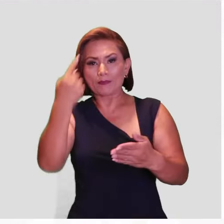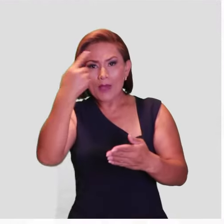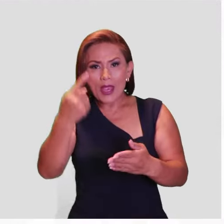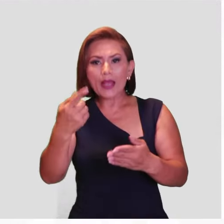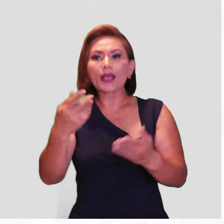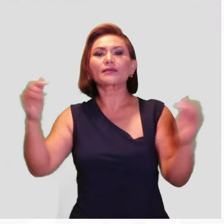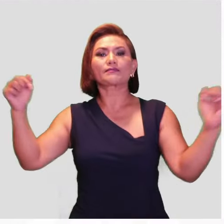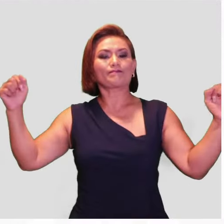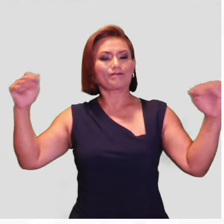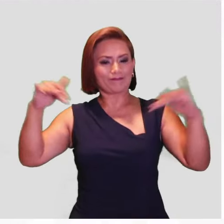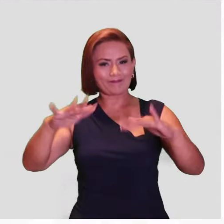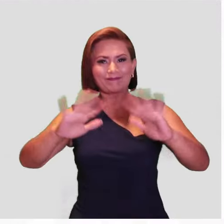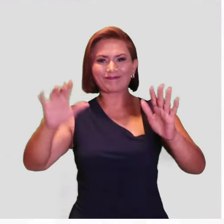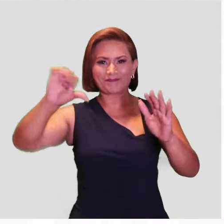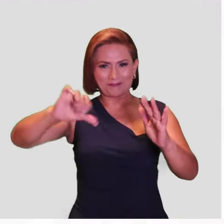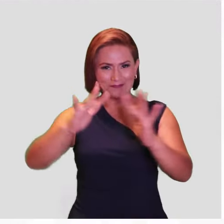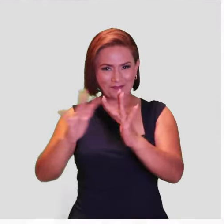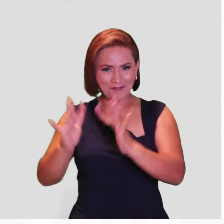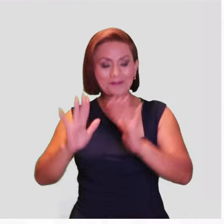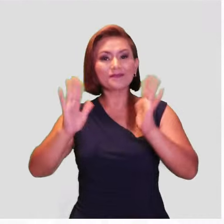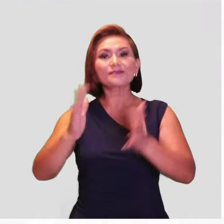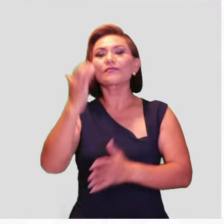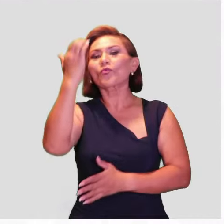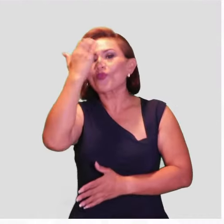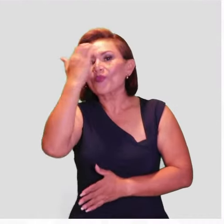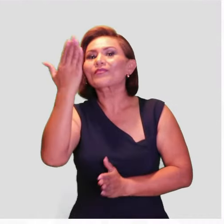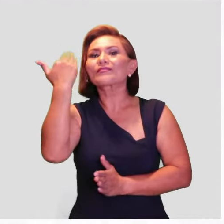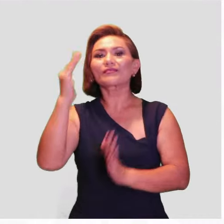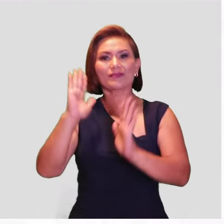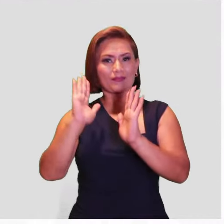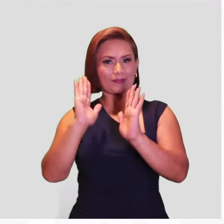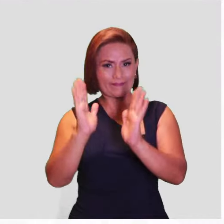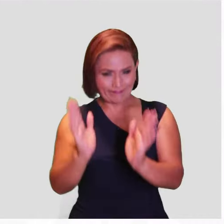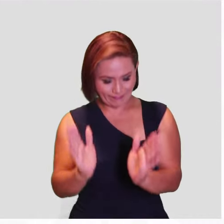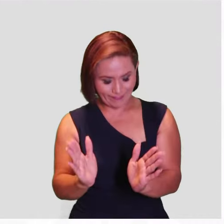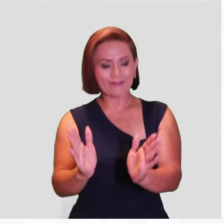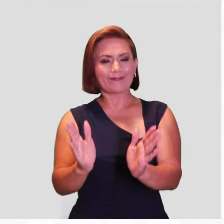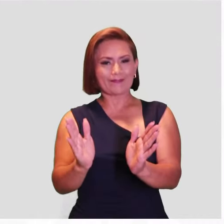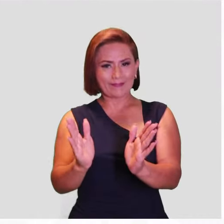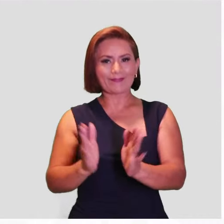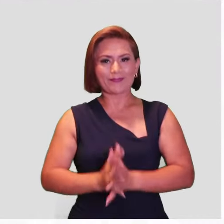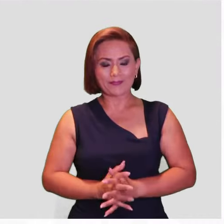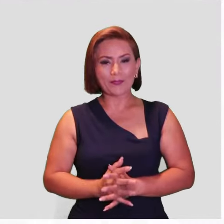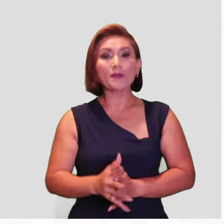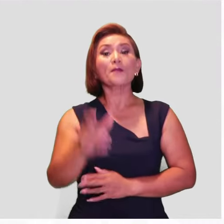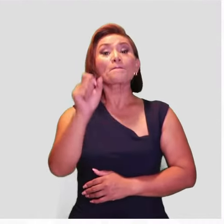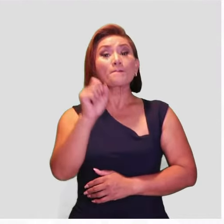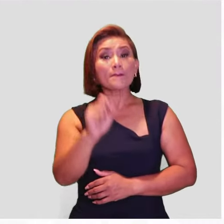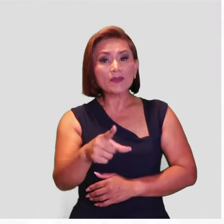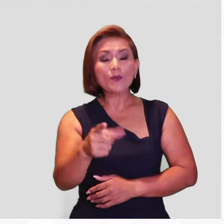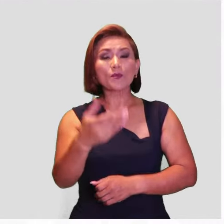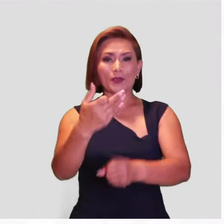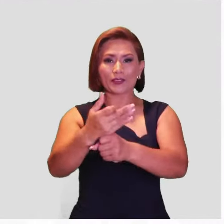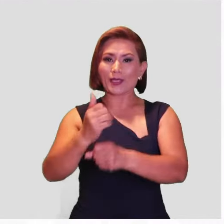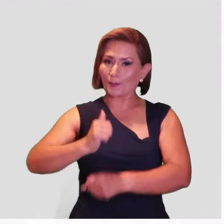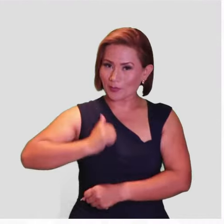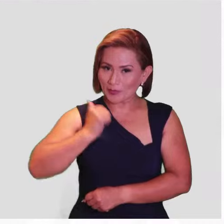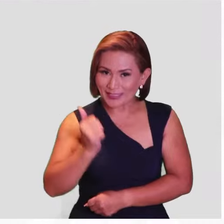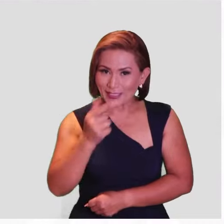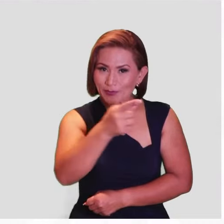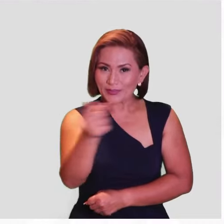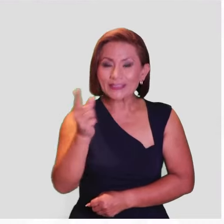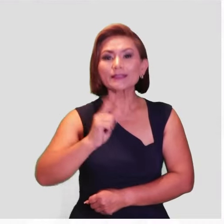con conocimiento a este momento y bueno, pues a lo relativo a este ejercicio. Y también queremos aprovechar para recordarles que